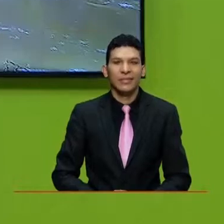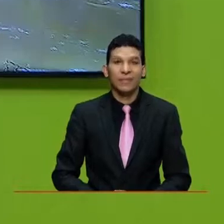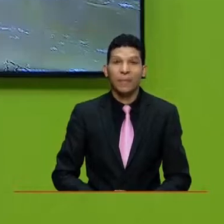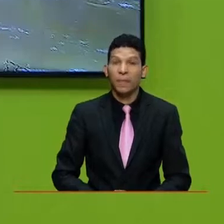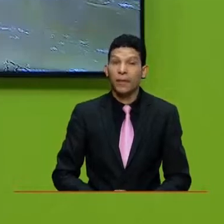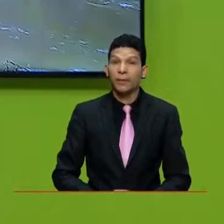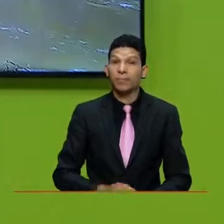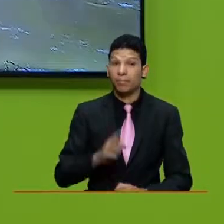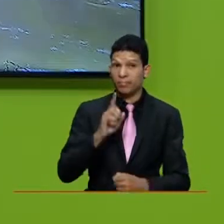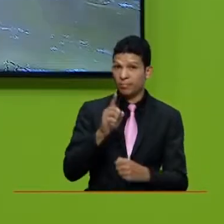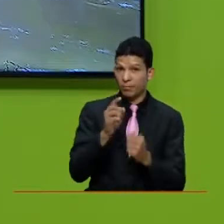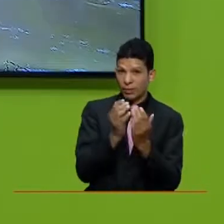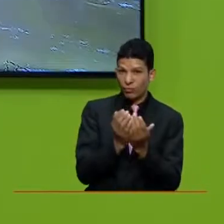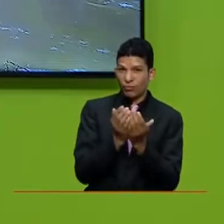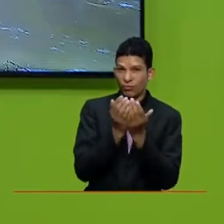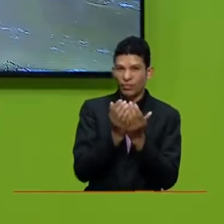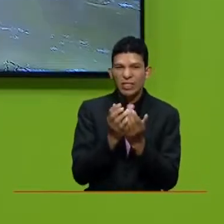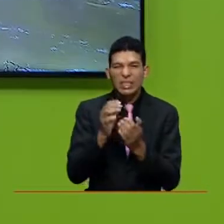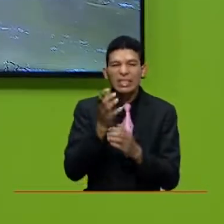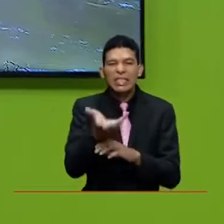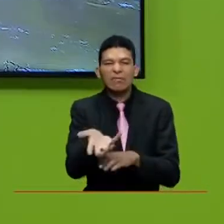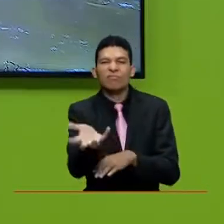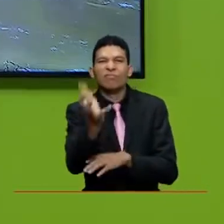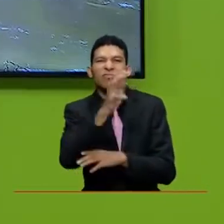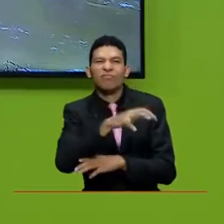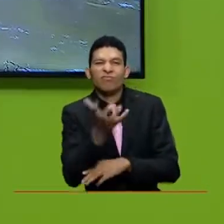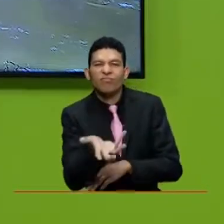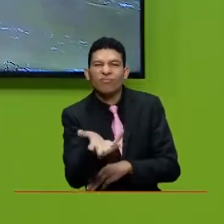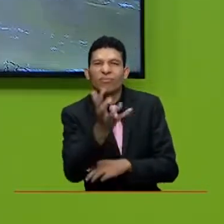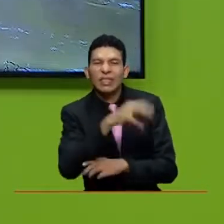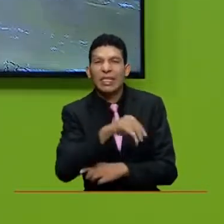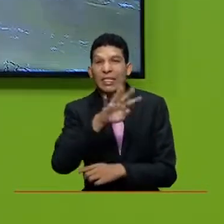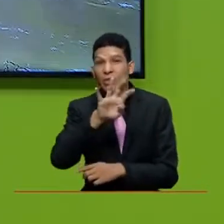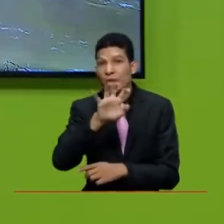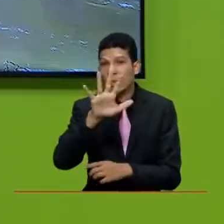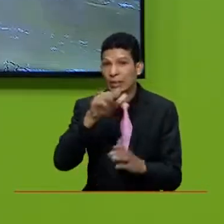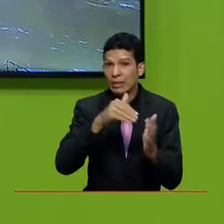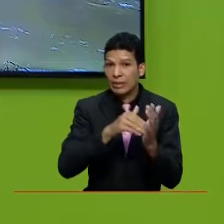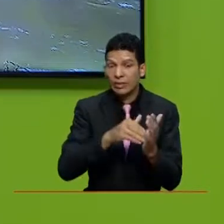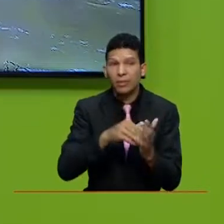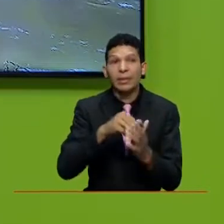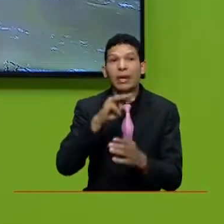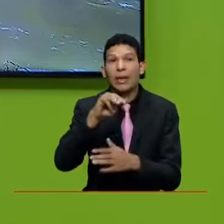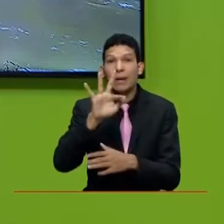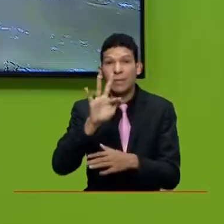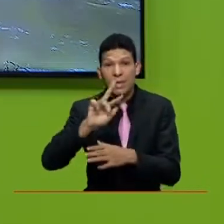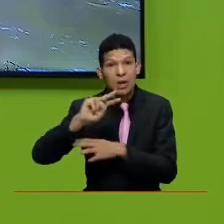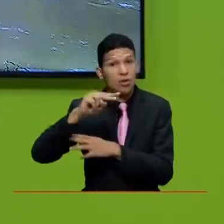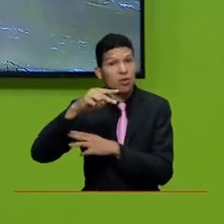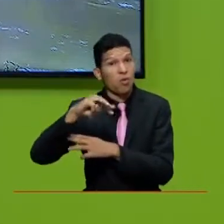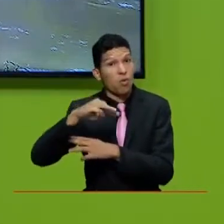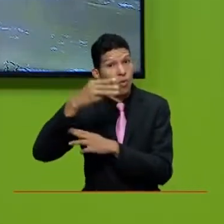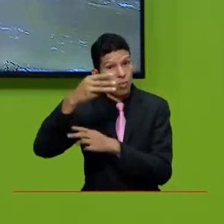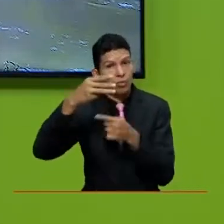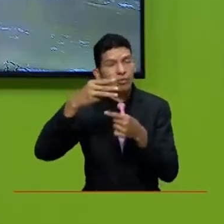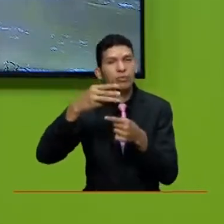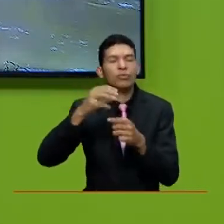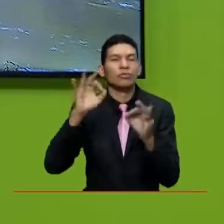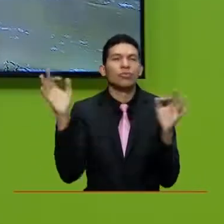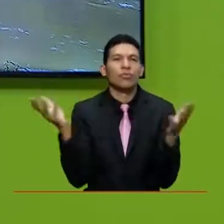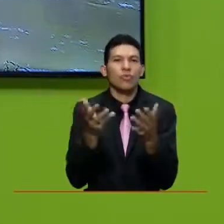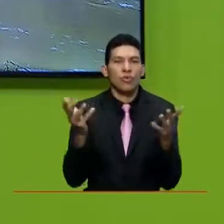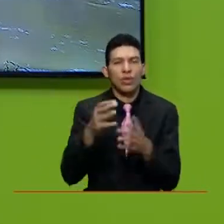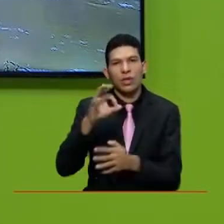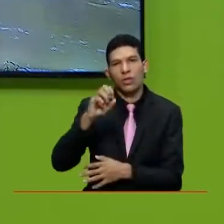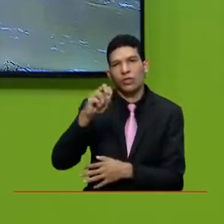una máquina anfibia extraerá cerca de 95 mil metros cúbicos de sedimentos de la laguna de sonso qué efectos tendrá en